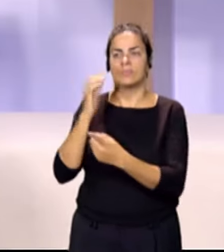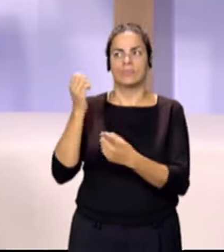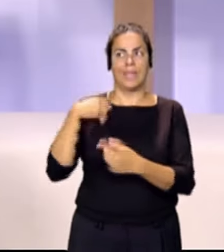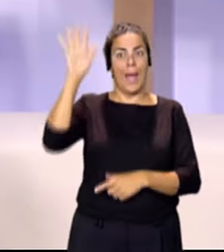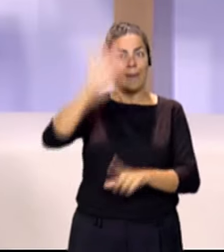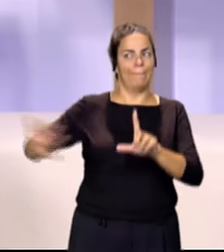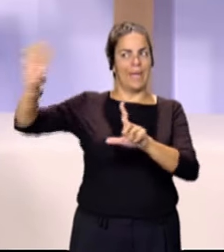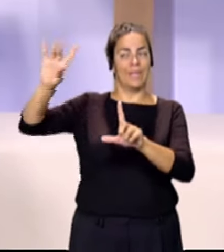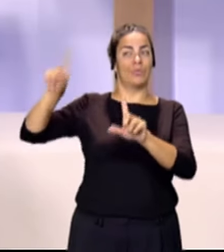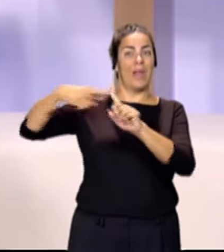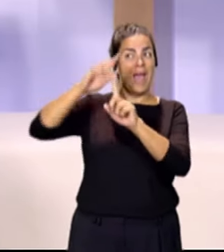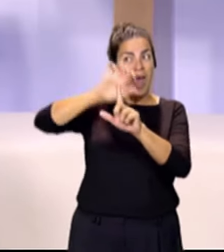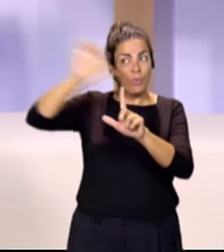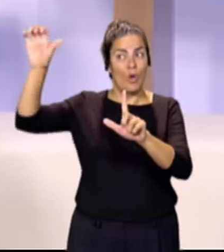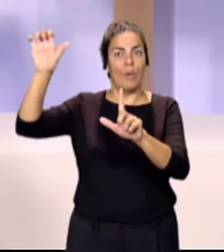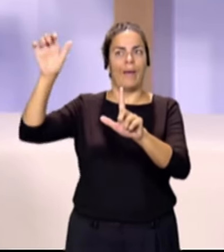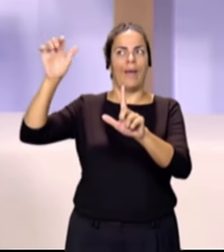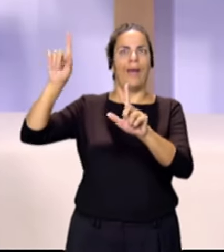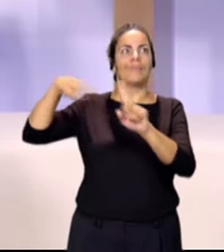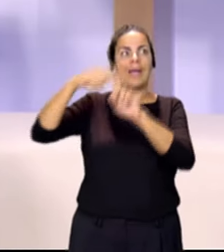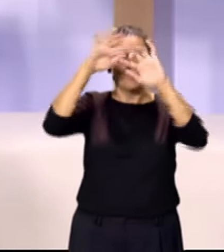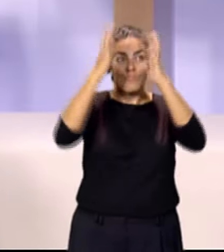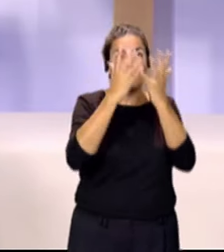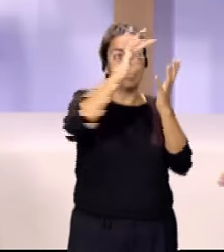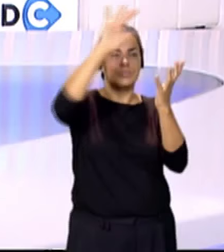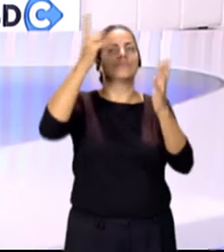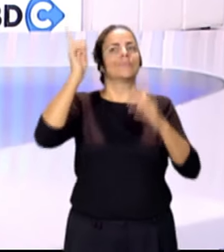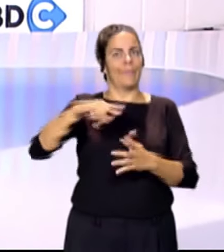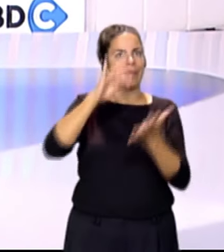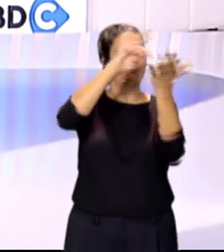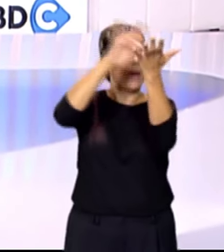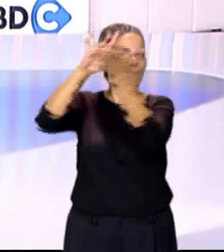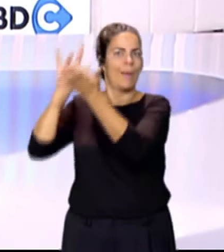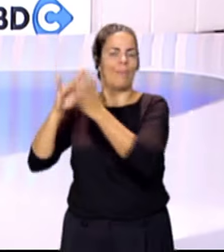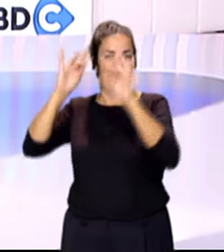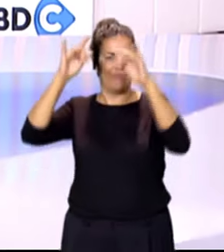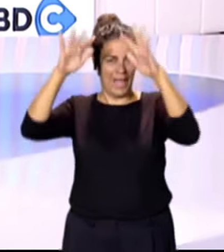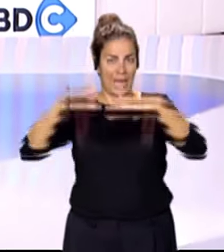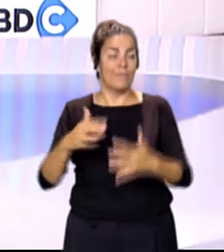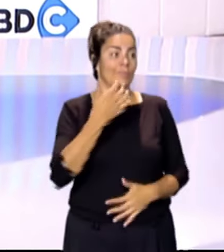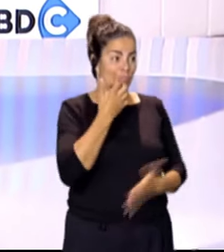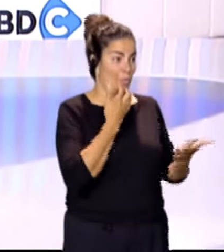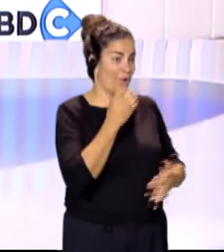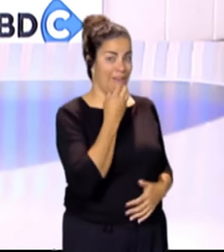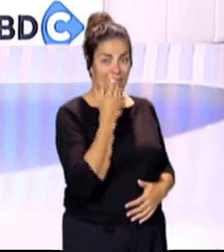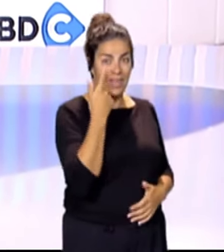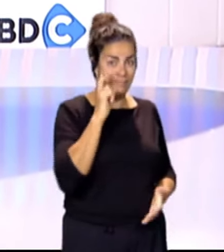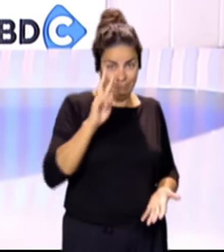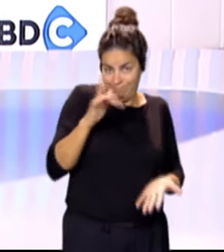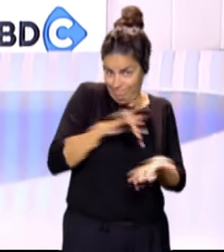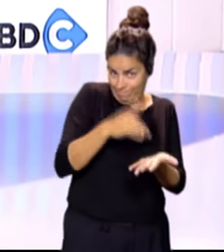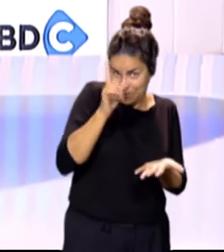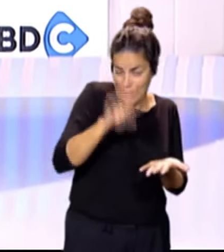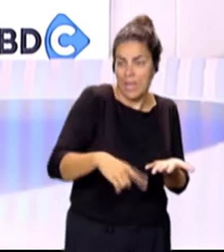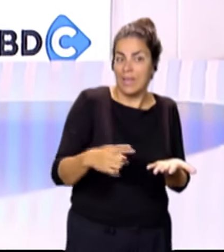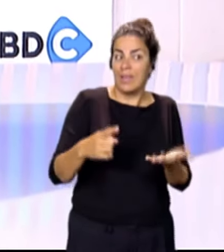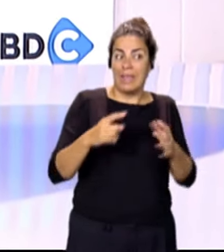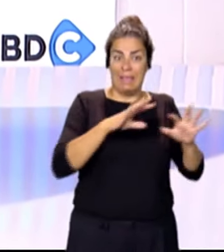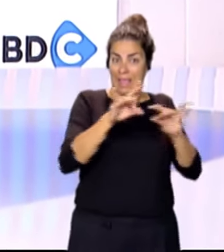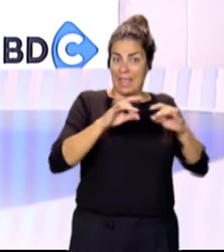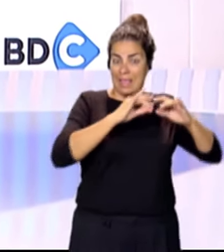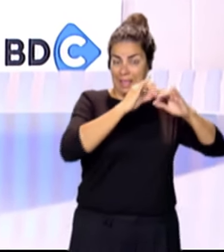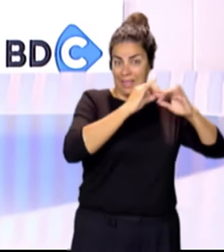y en Europa y muchas otras zonas del mundo Bueno Lo acabamos de ver Precisamente en Grecia y es la misma calima que que viene a Canarias la que sale